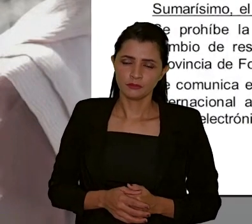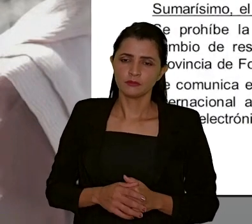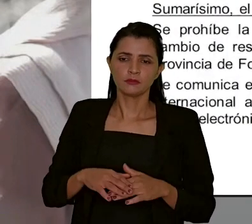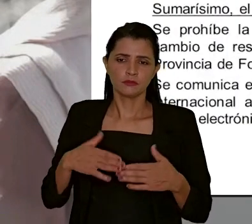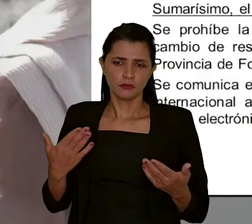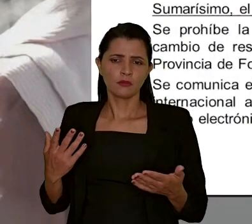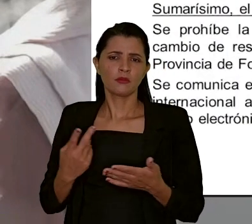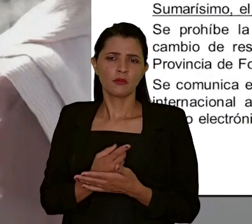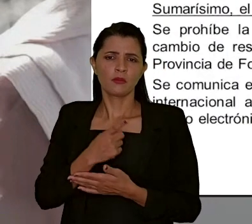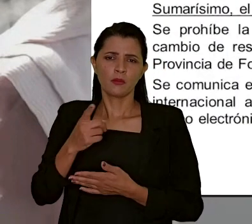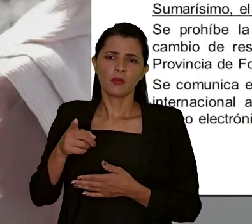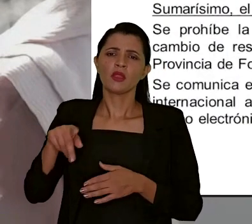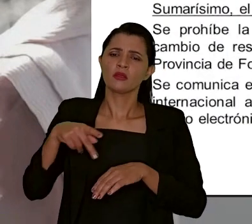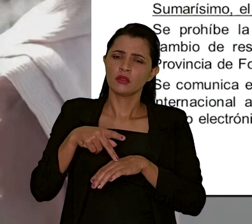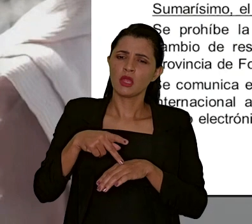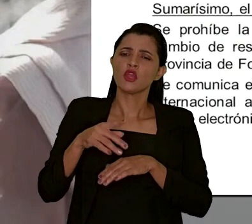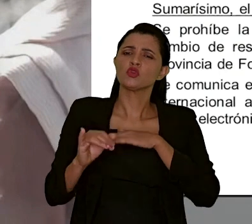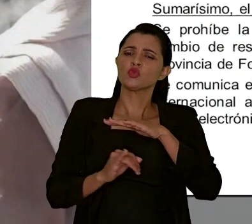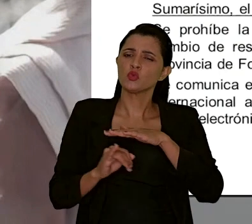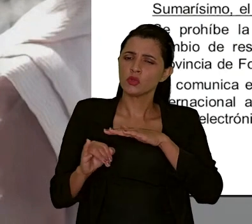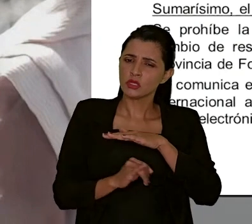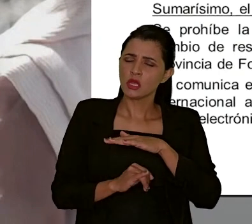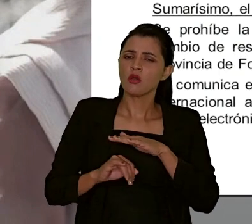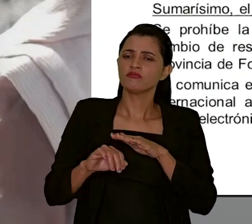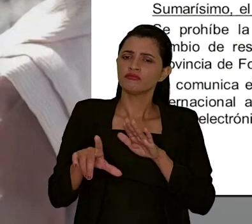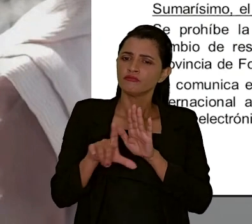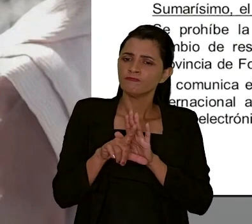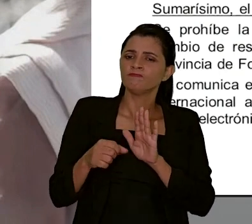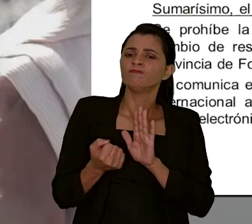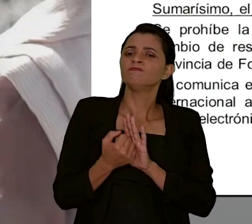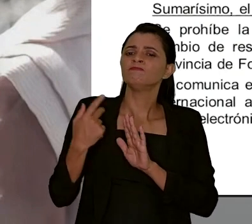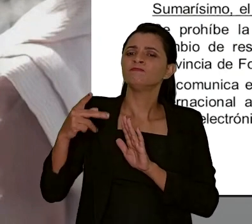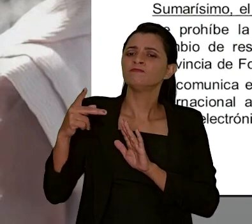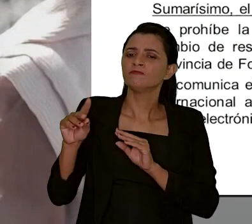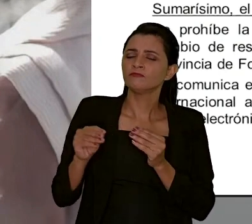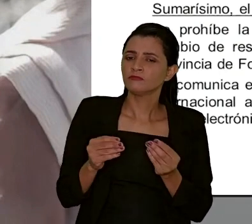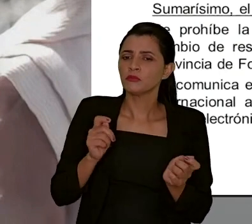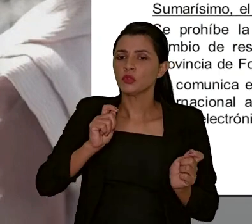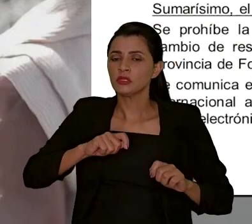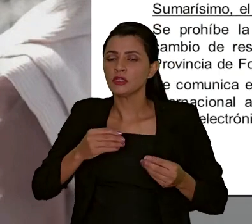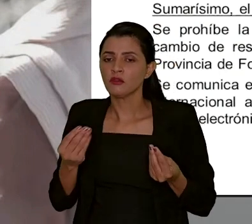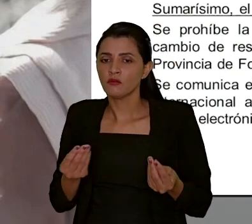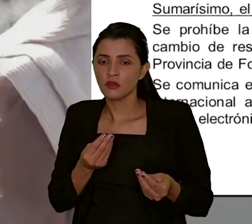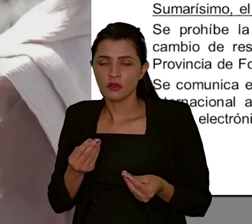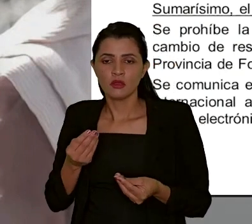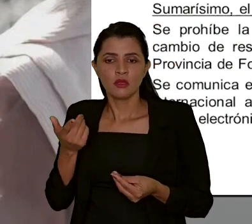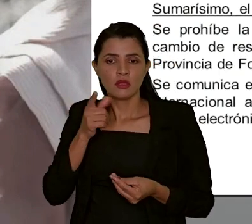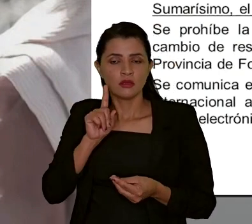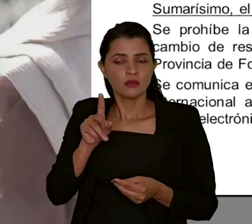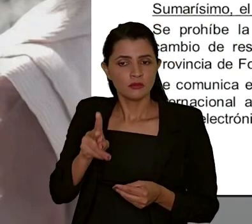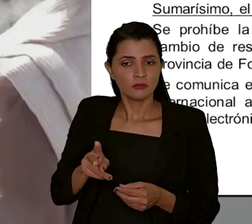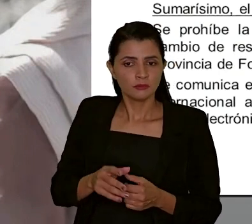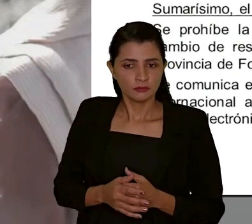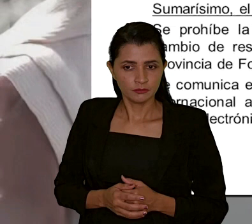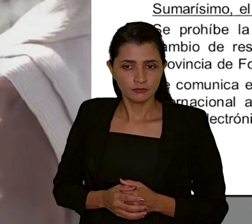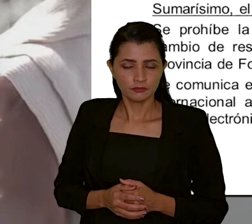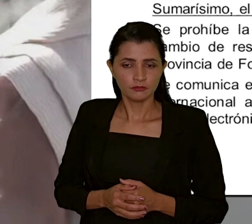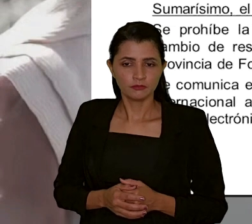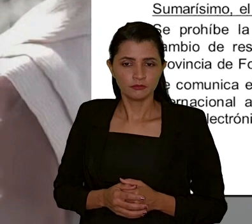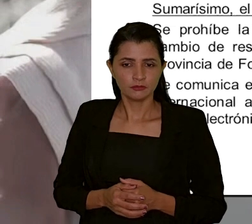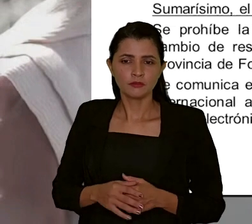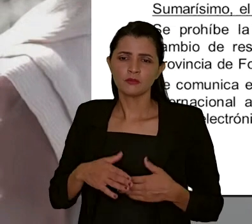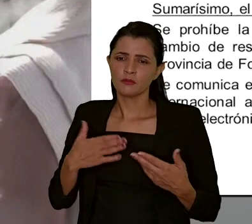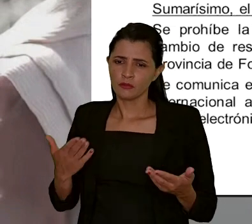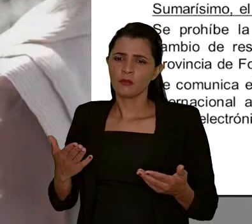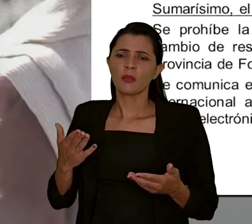Promovida la acción de restitución en el marco del convenio de la Haya de los aspectos civiles de la sustracción internacional de menores, se